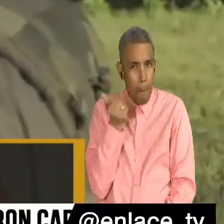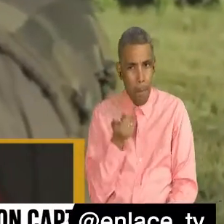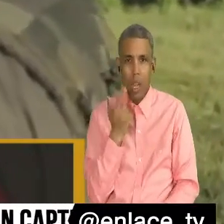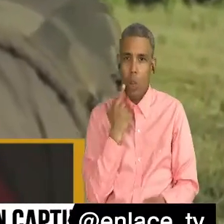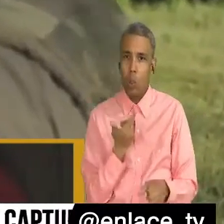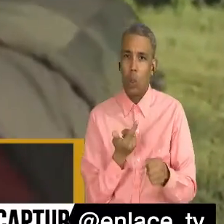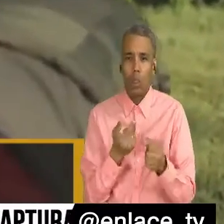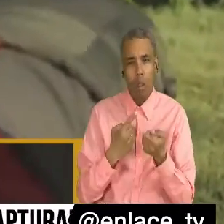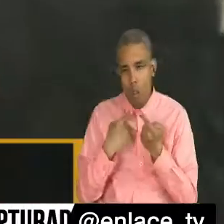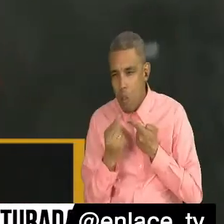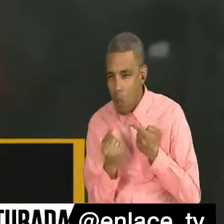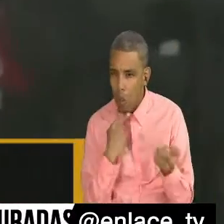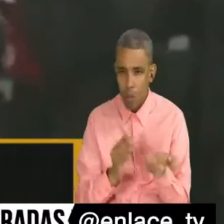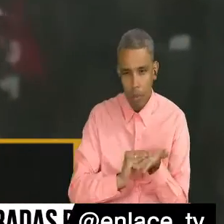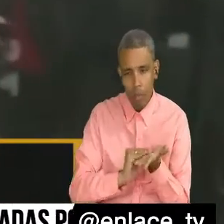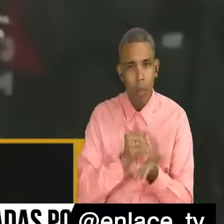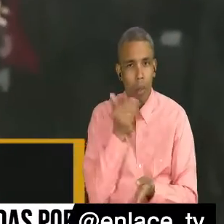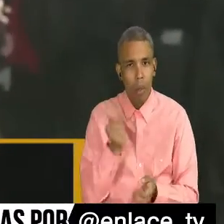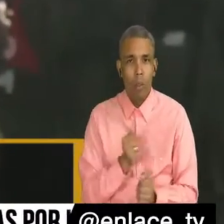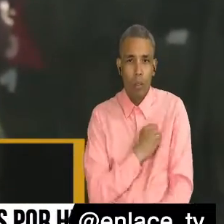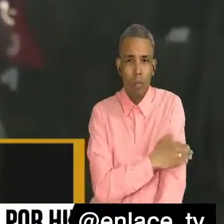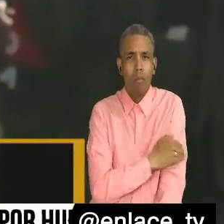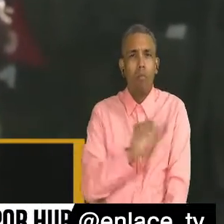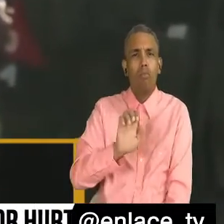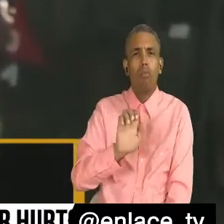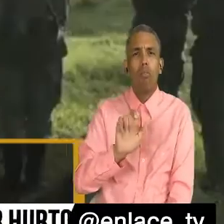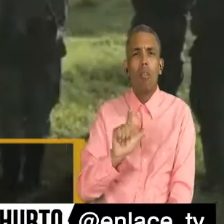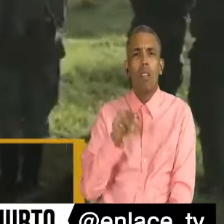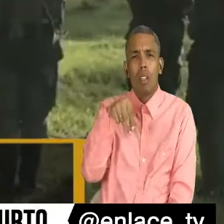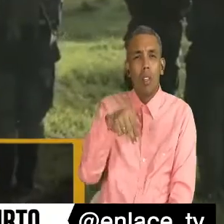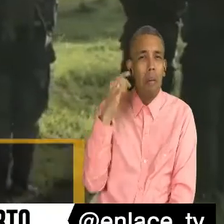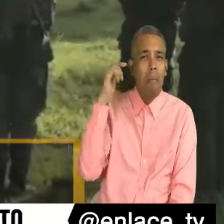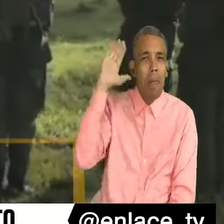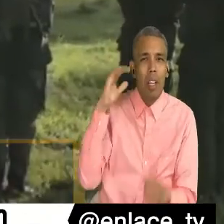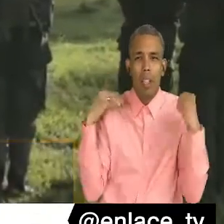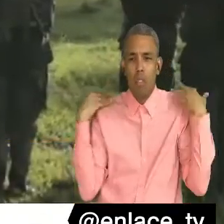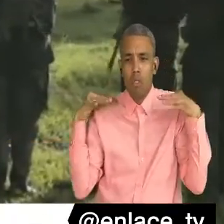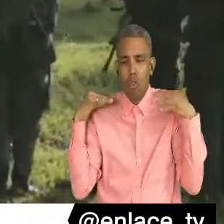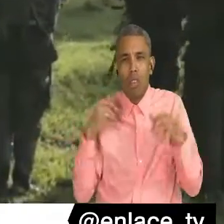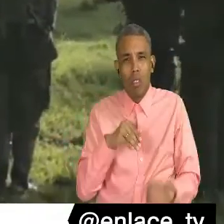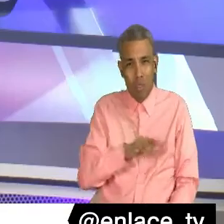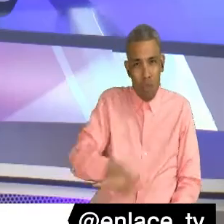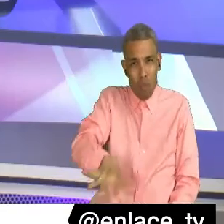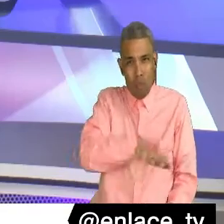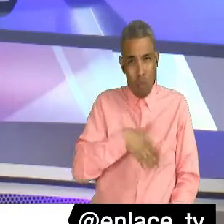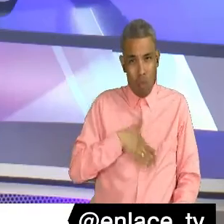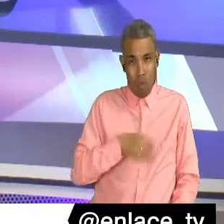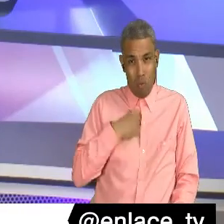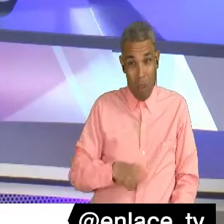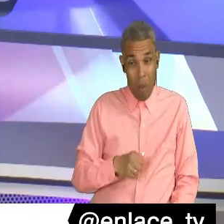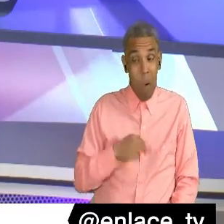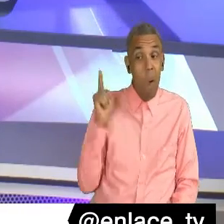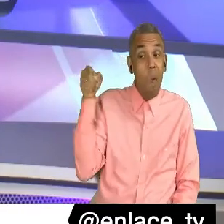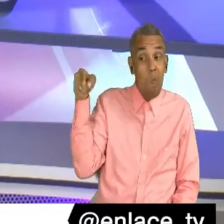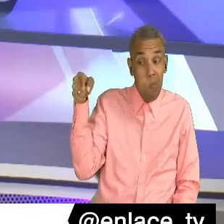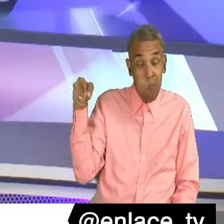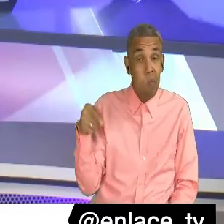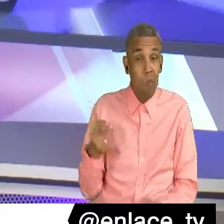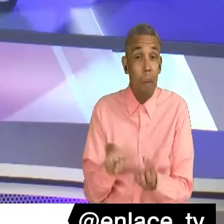región del país, este grupo armado hace presencia sobre todo en la zona rural del sur de Bolívar. Y más de